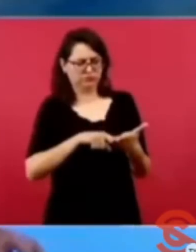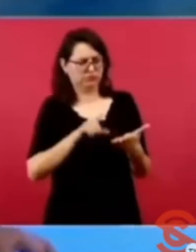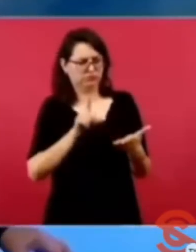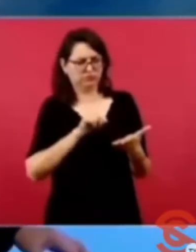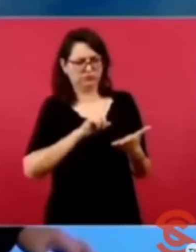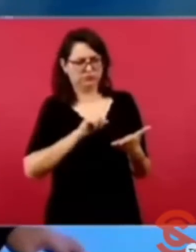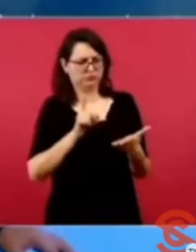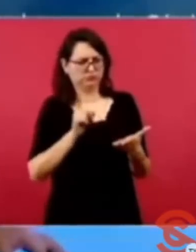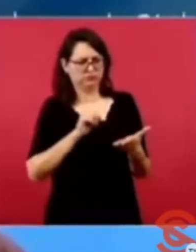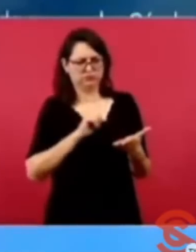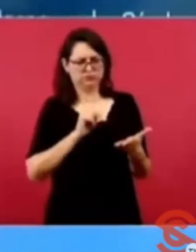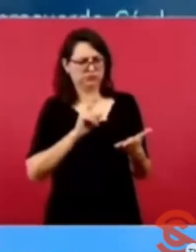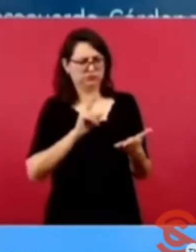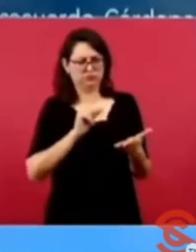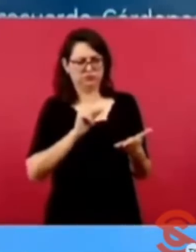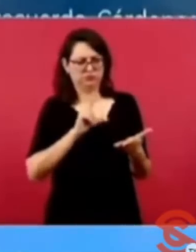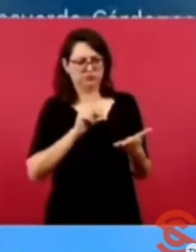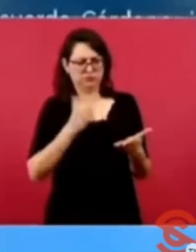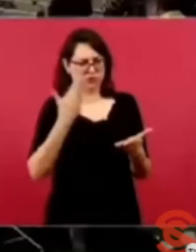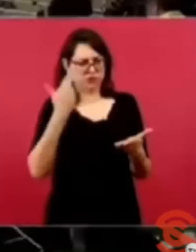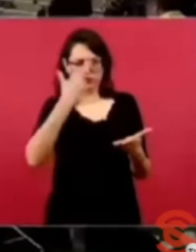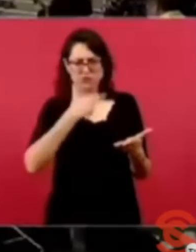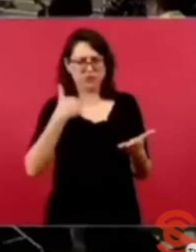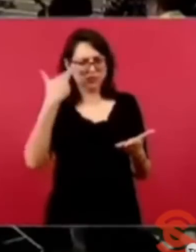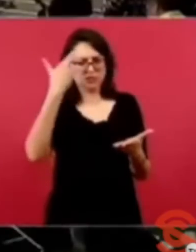el ministro Aguilar